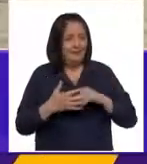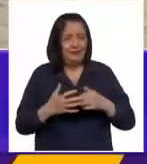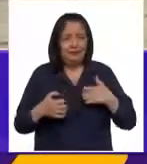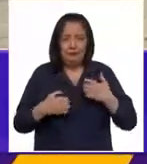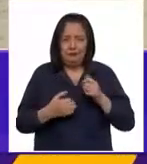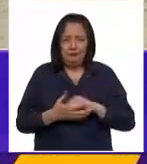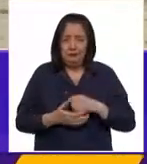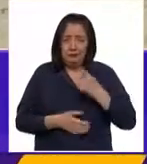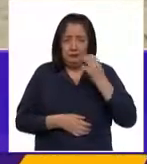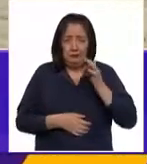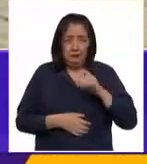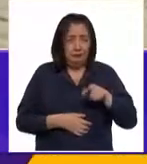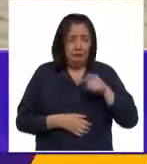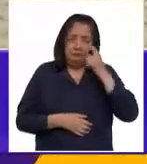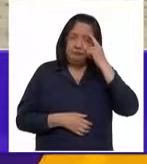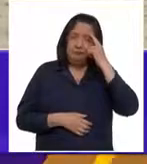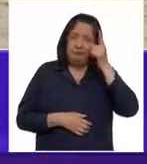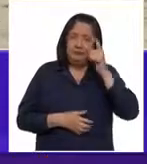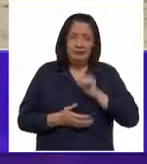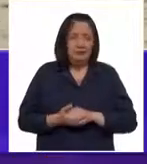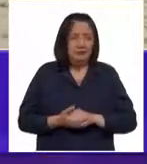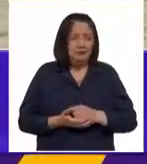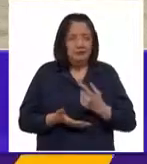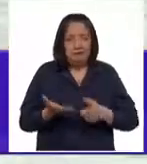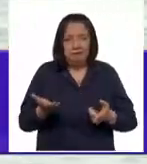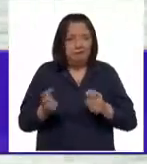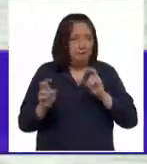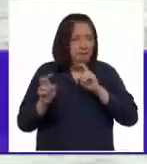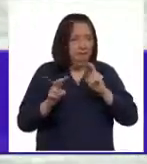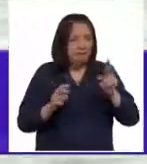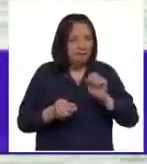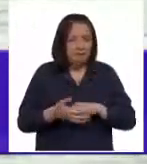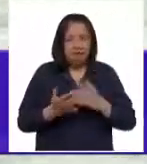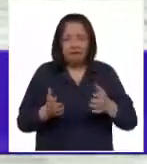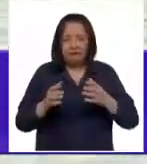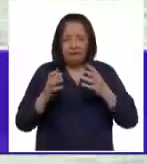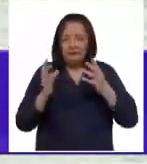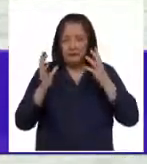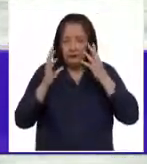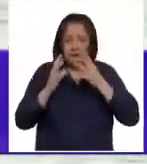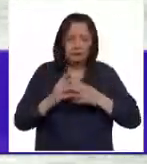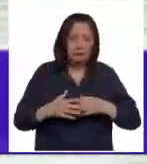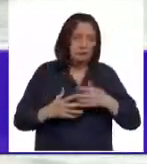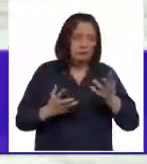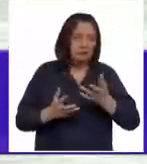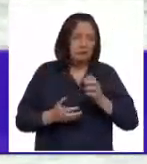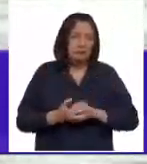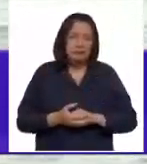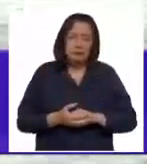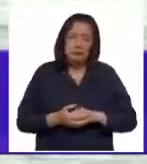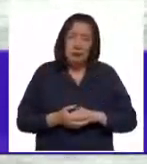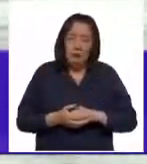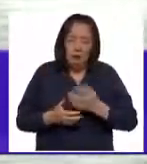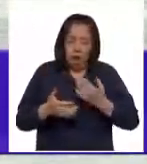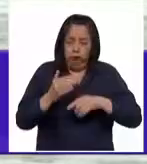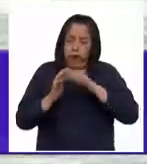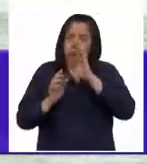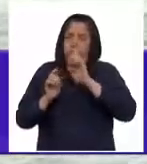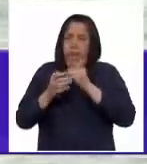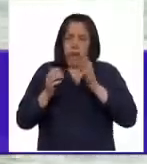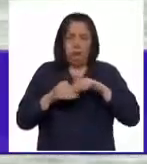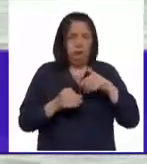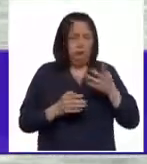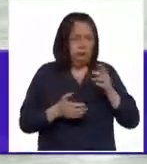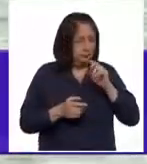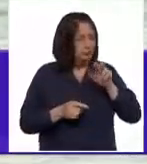que tenemos esta idea de pronto en el imaginario de ver a Papá Noel en los aires de repente, y de pronto estábamos todos aquí pues